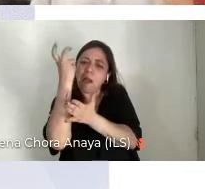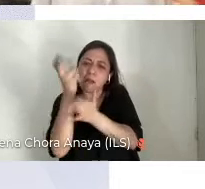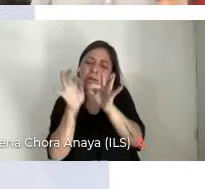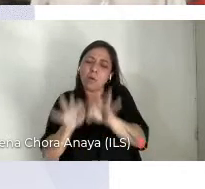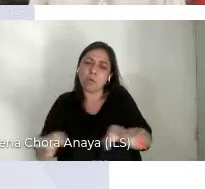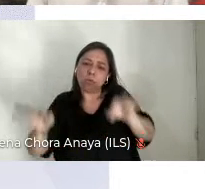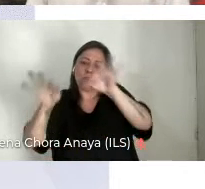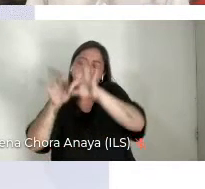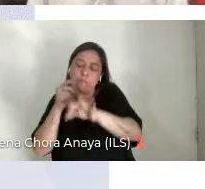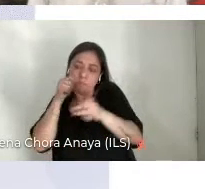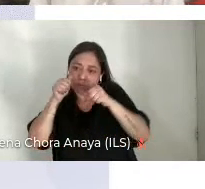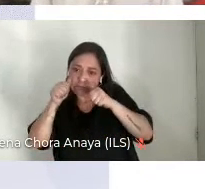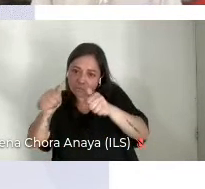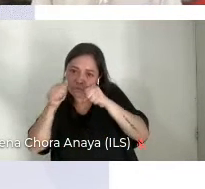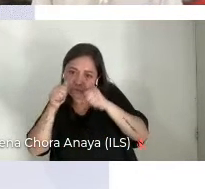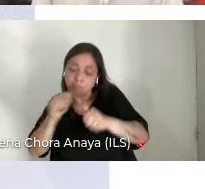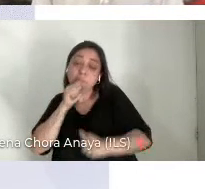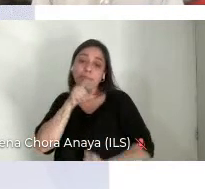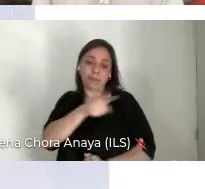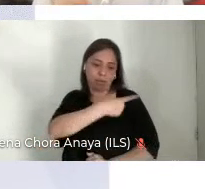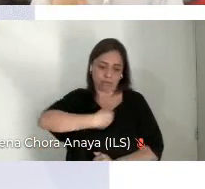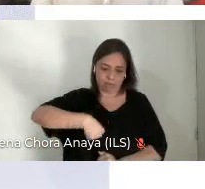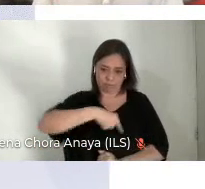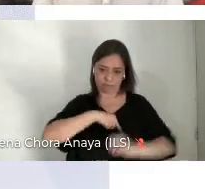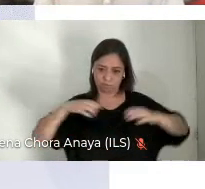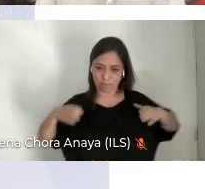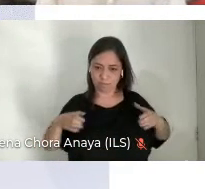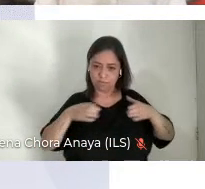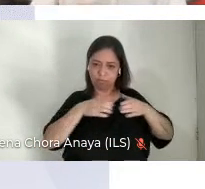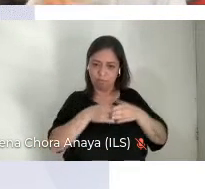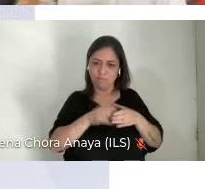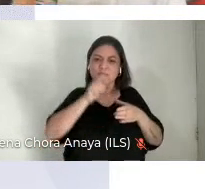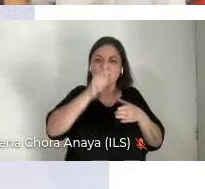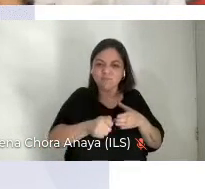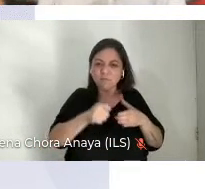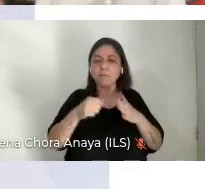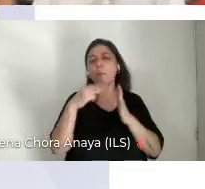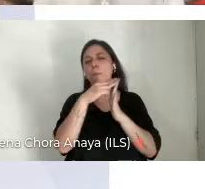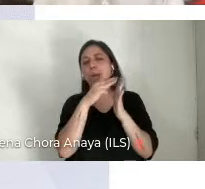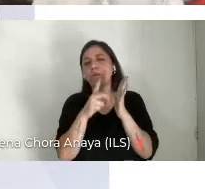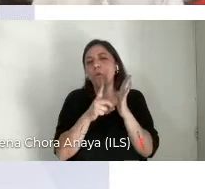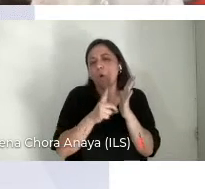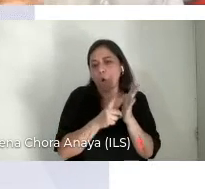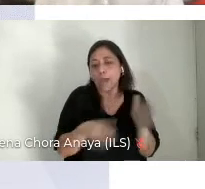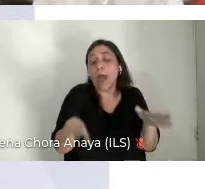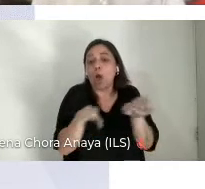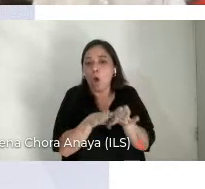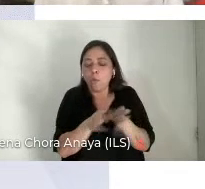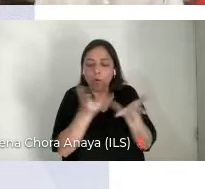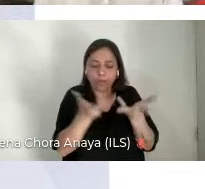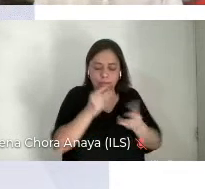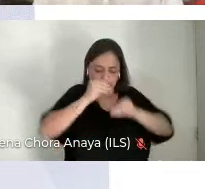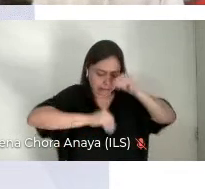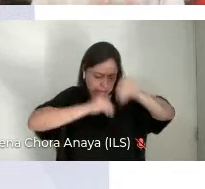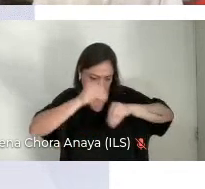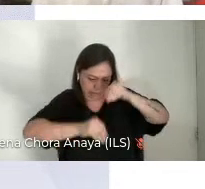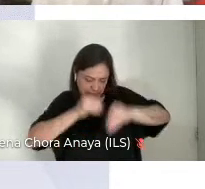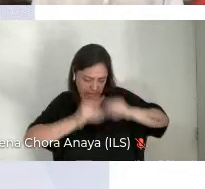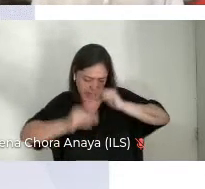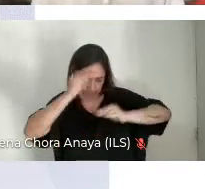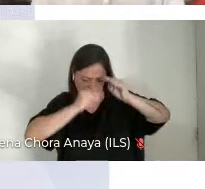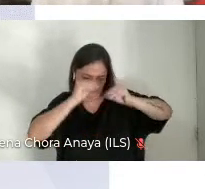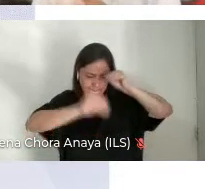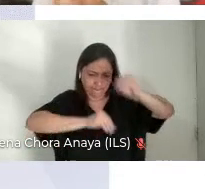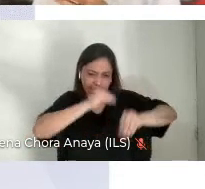Entonces, nosotros desde la Oficina de Resiliencia construimos la metodología para ese plan estratégico que llamamos Antioquia 2040, que